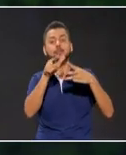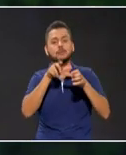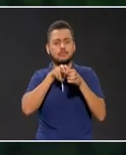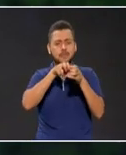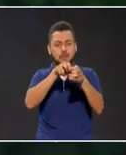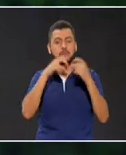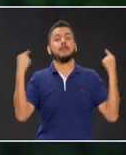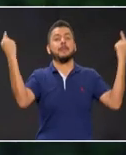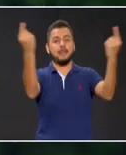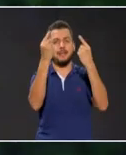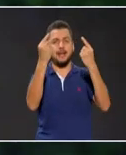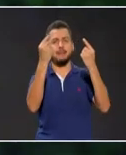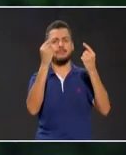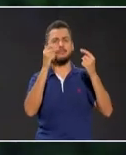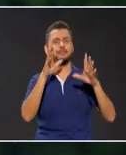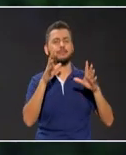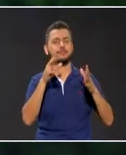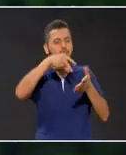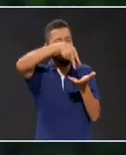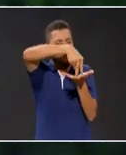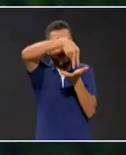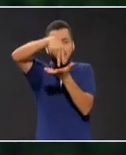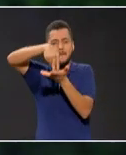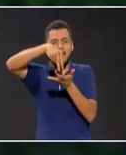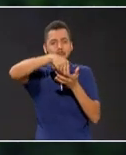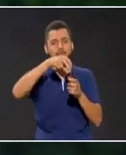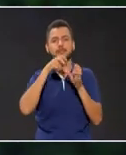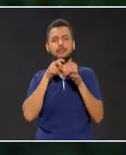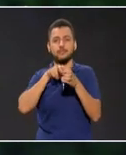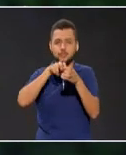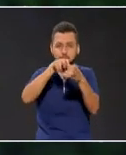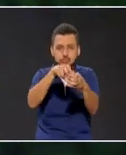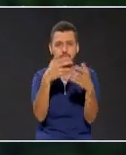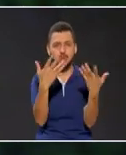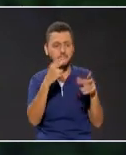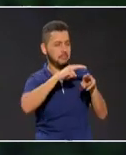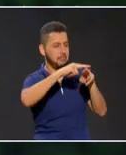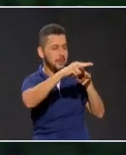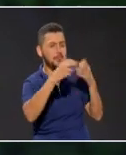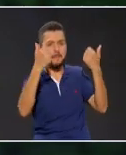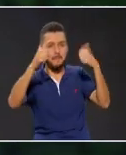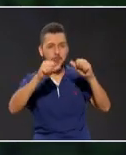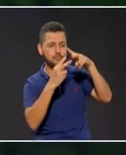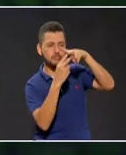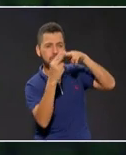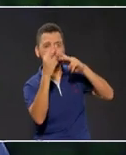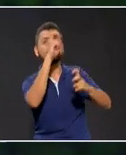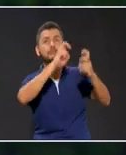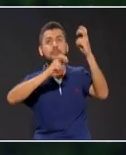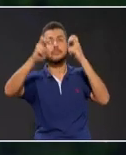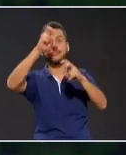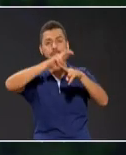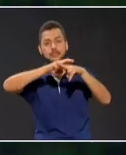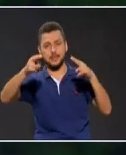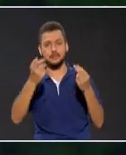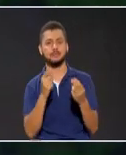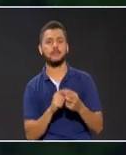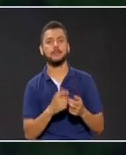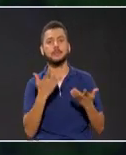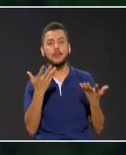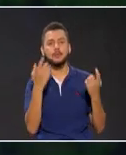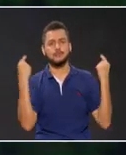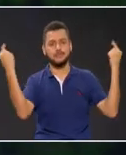sea la apuesta a la ciudad, que la gente aproveche estos espacios. Una apuesta de ciudad que ha sido interesante, integrar todo el transporte público de la